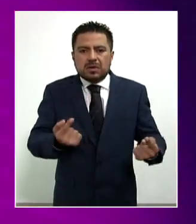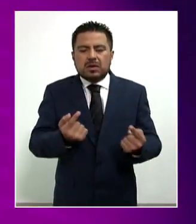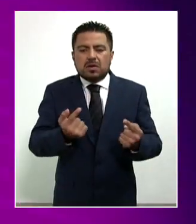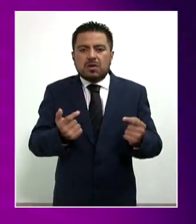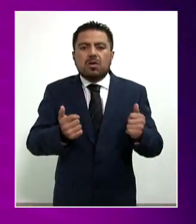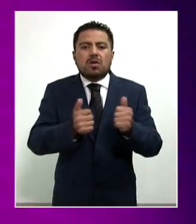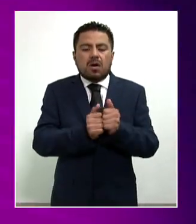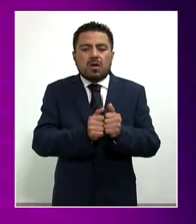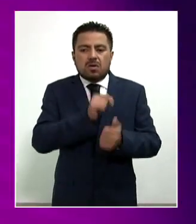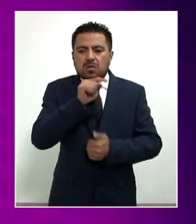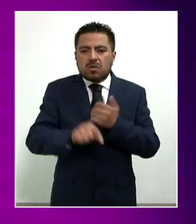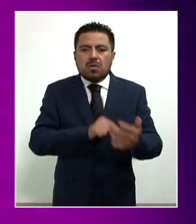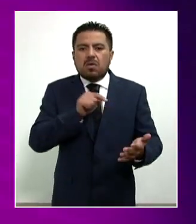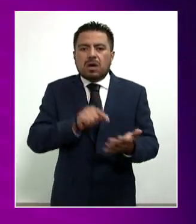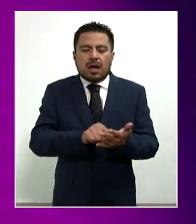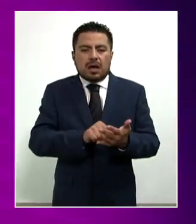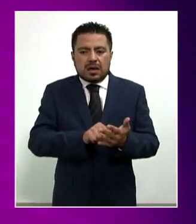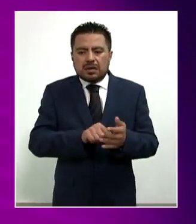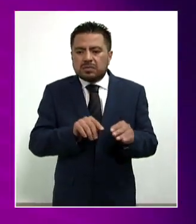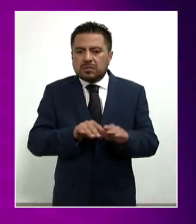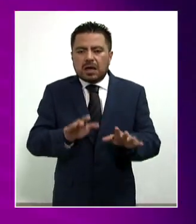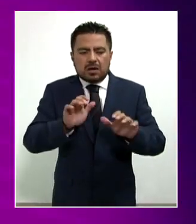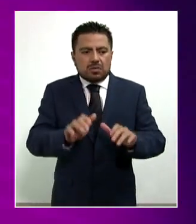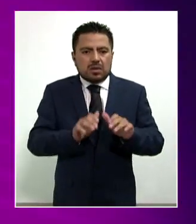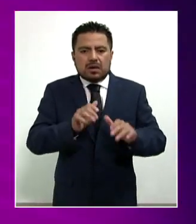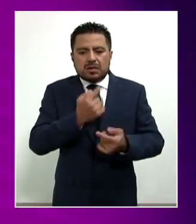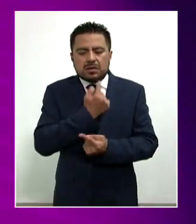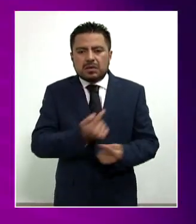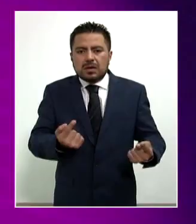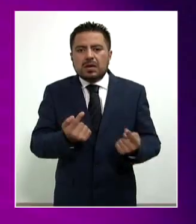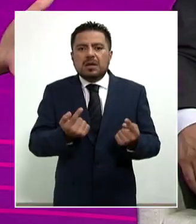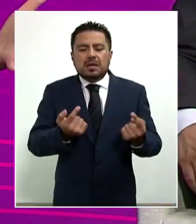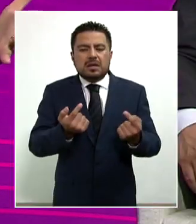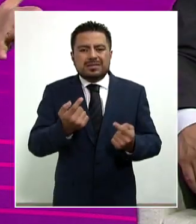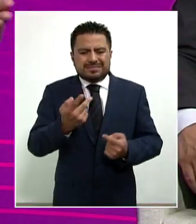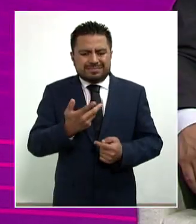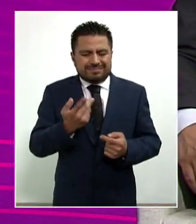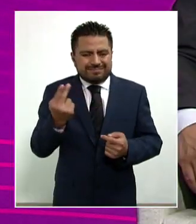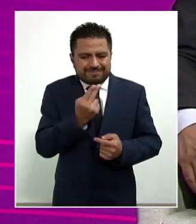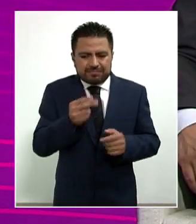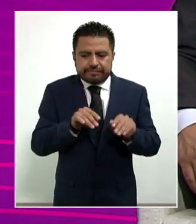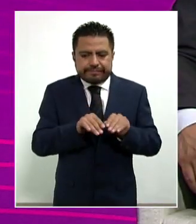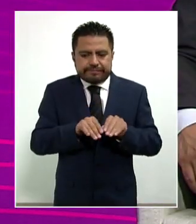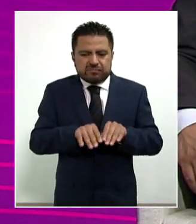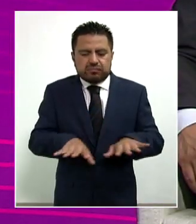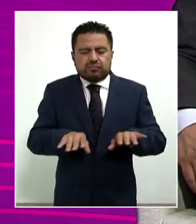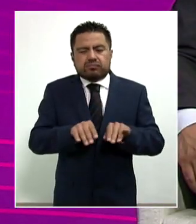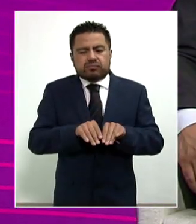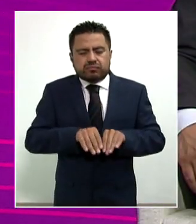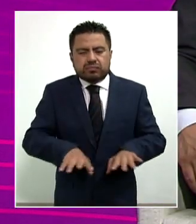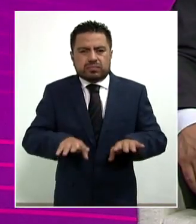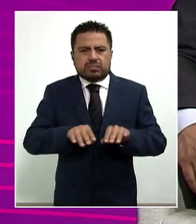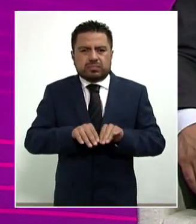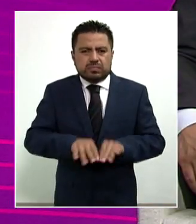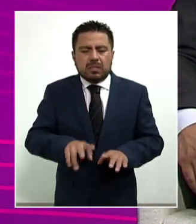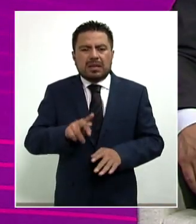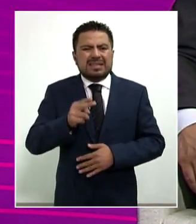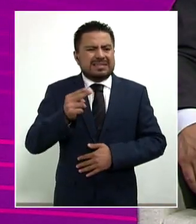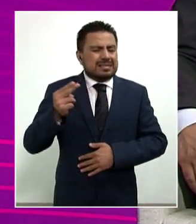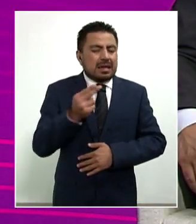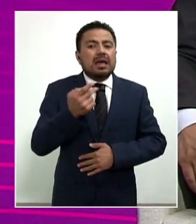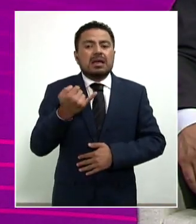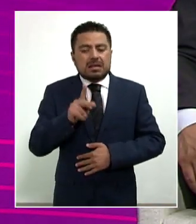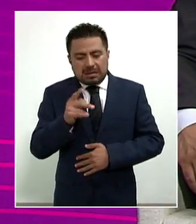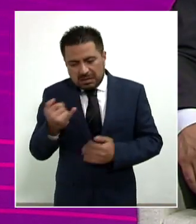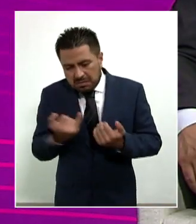con lugares, espacios para cuidados infantil. O sea, tenemos que redistribuir, pero también es muy